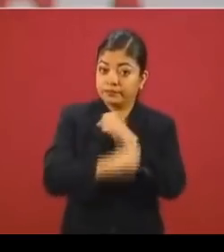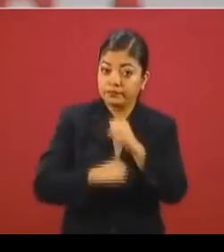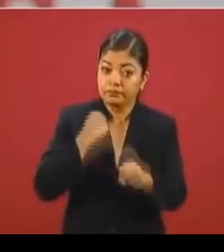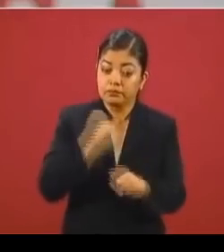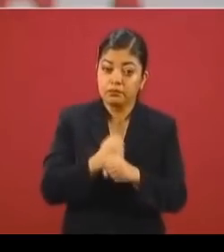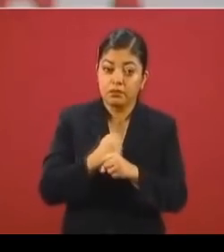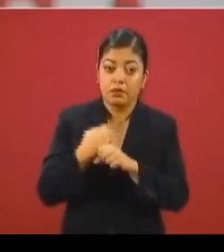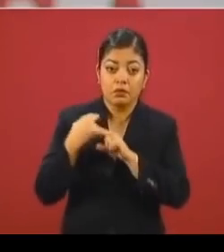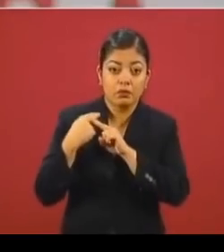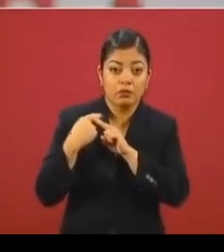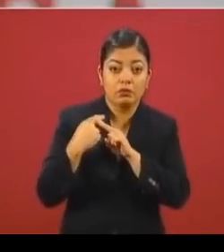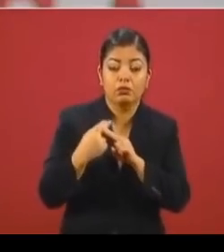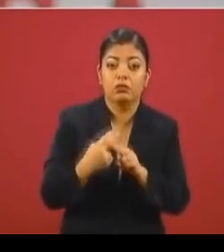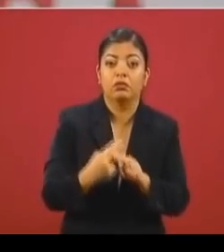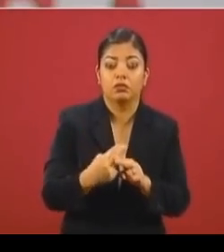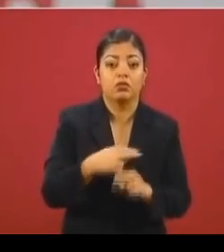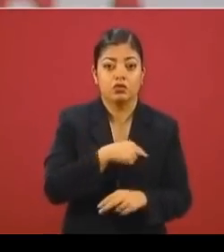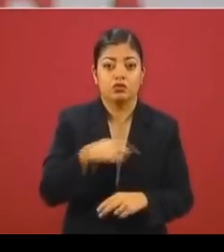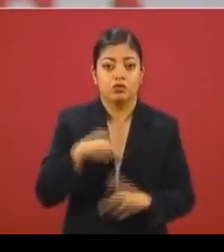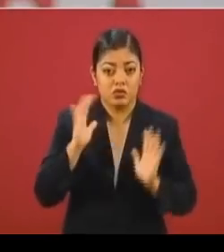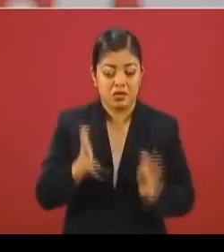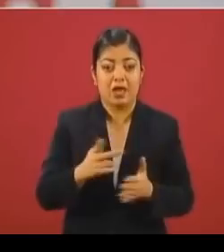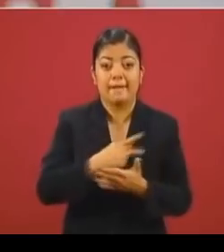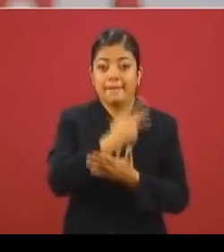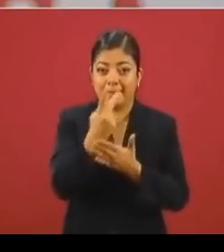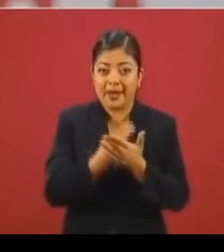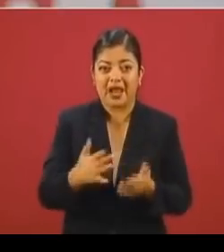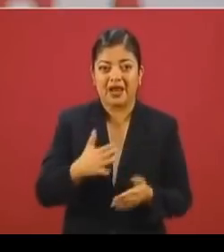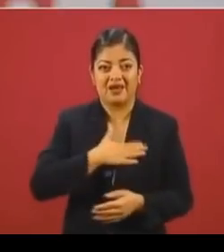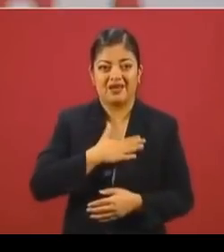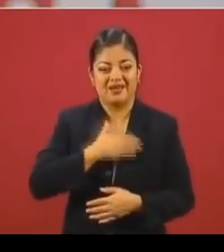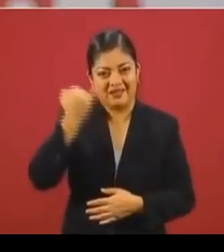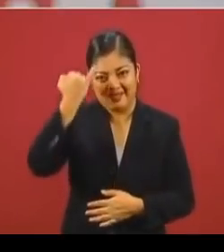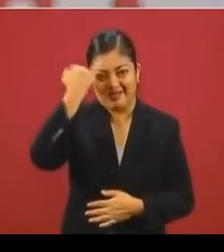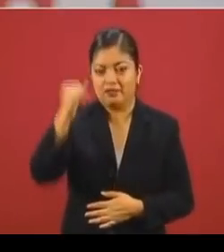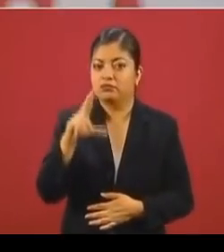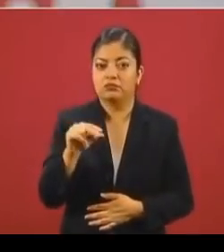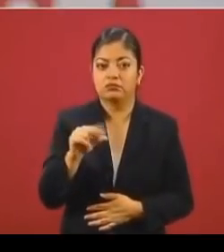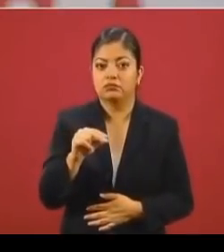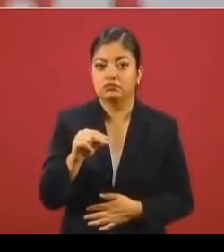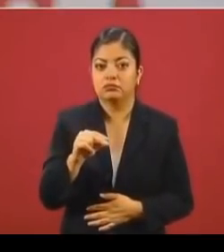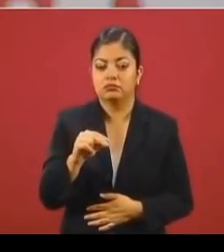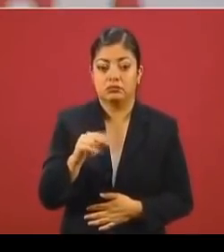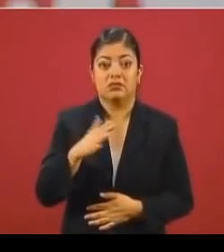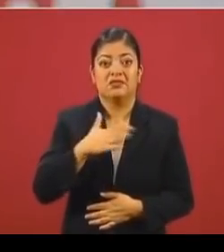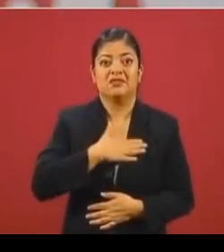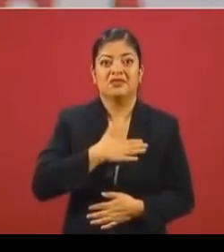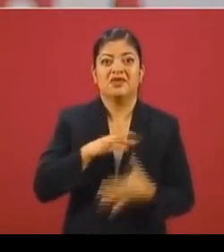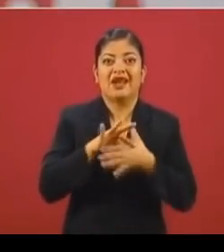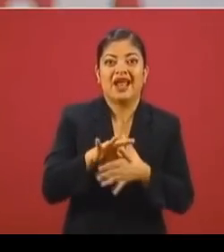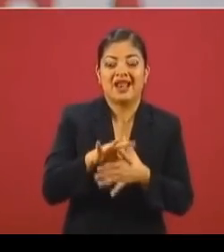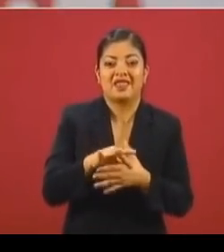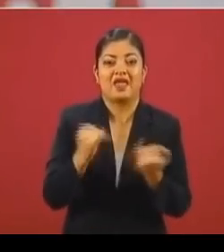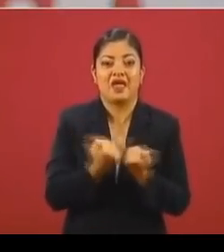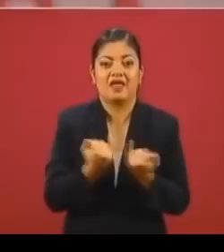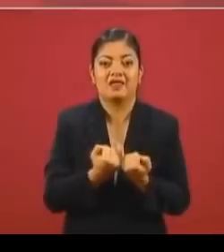no tuvimos un plan de desarrollo propio. apegado con nuestra realidad,